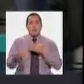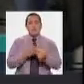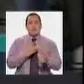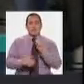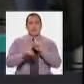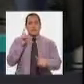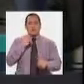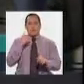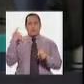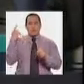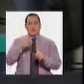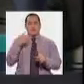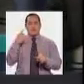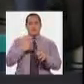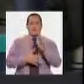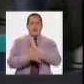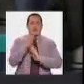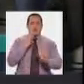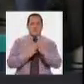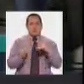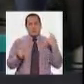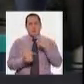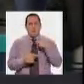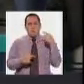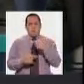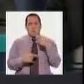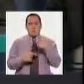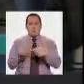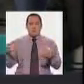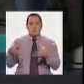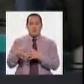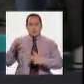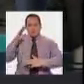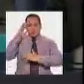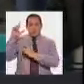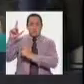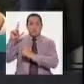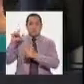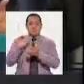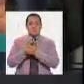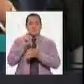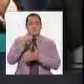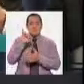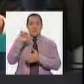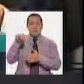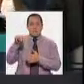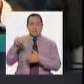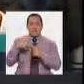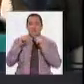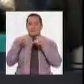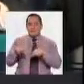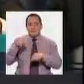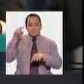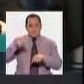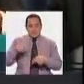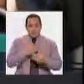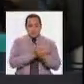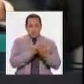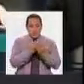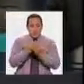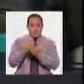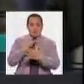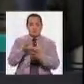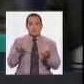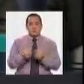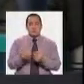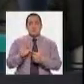aquellos que acusaban falsamente a los comandos de Chavín de Huántar, eran necesarias de ser utilizadas